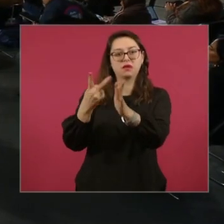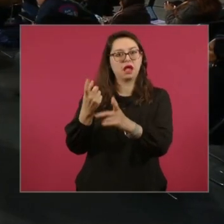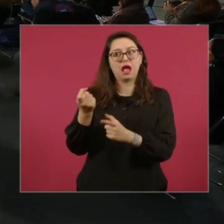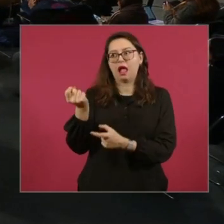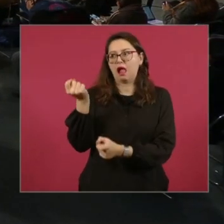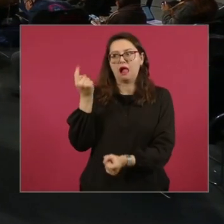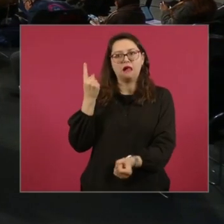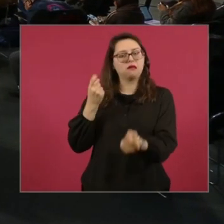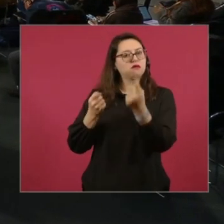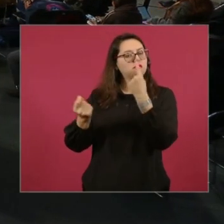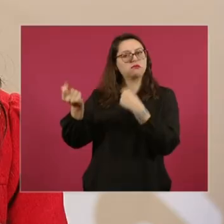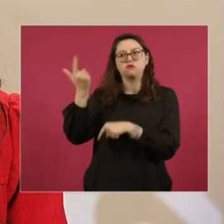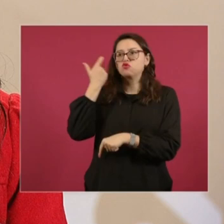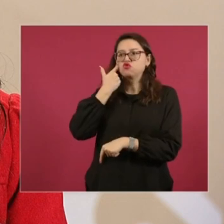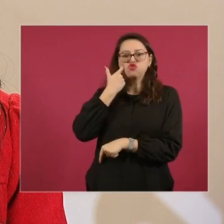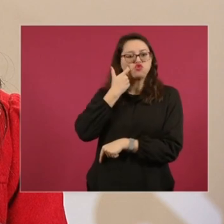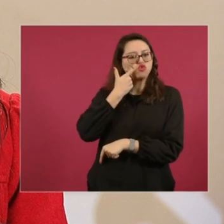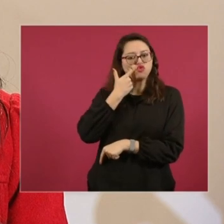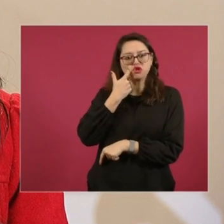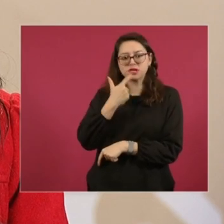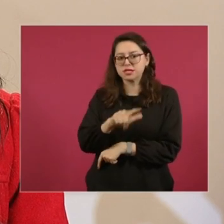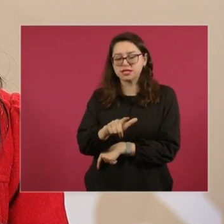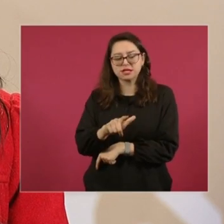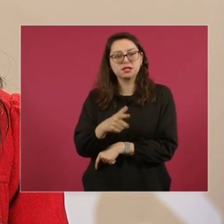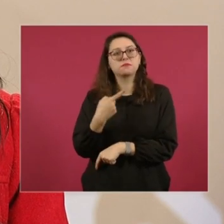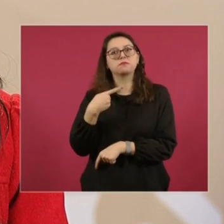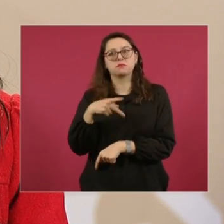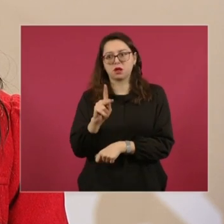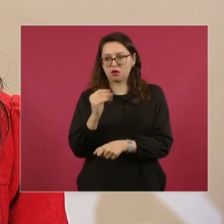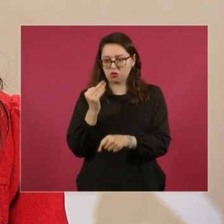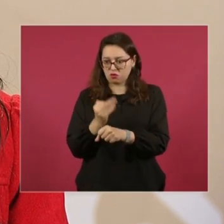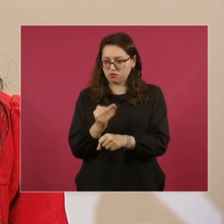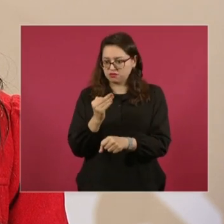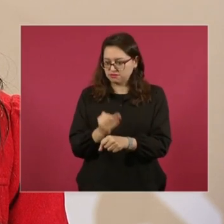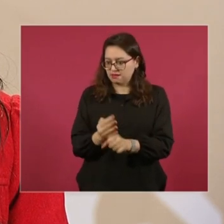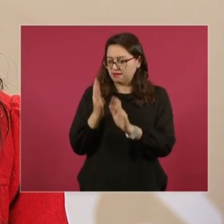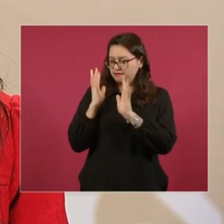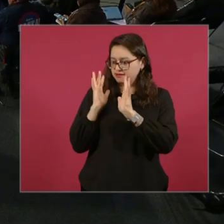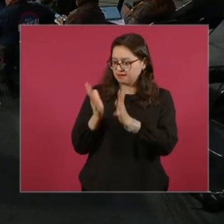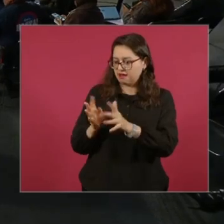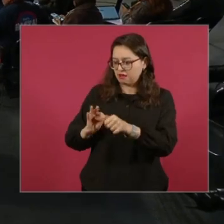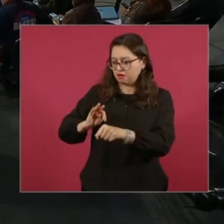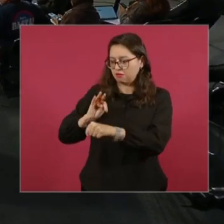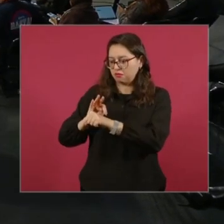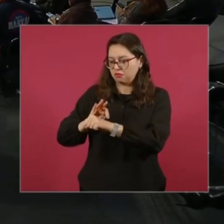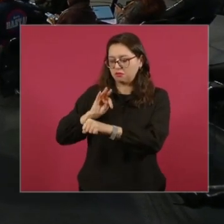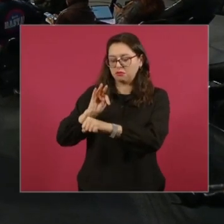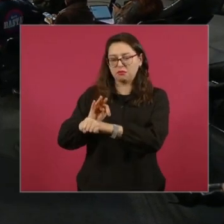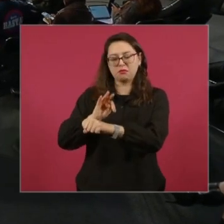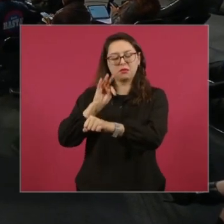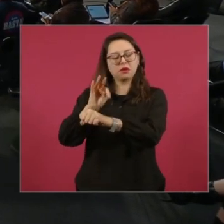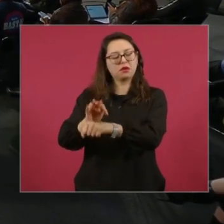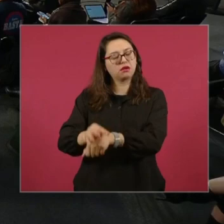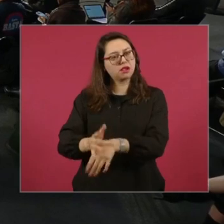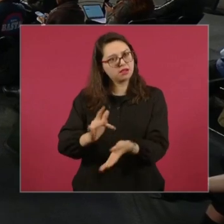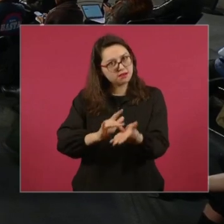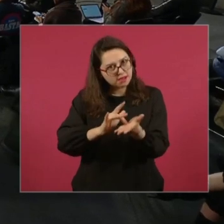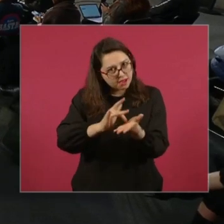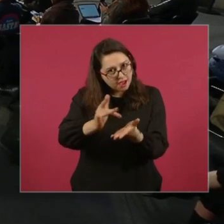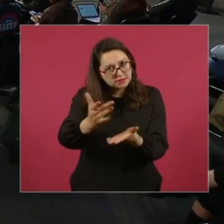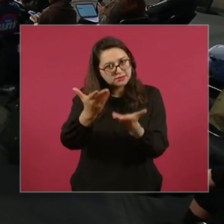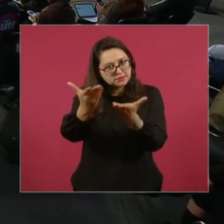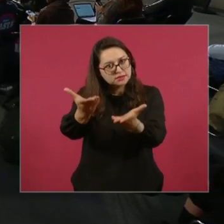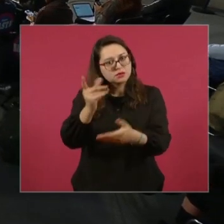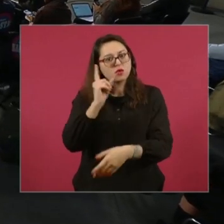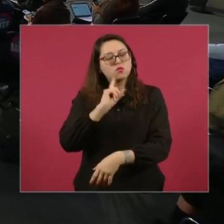resistencia a cuidar el medio ambiente. En este momento me están enviando colectivos